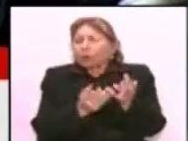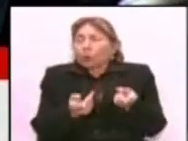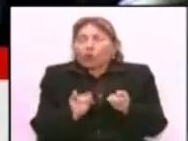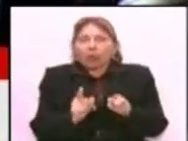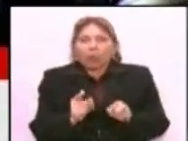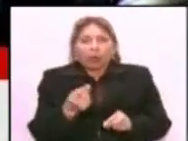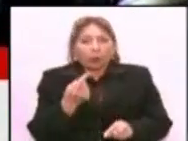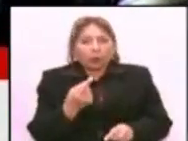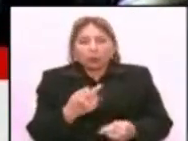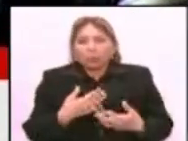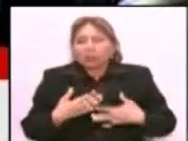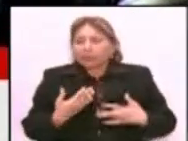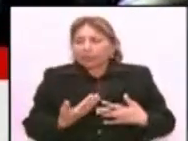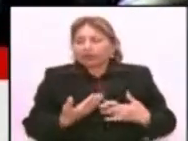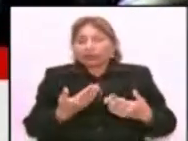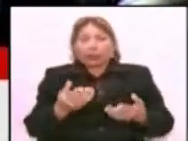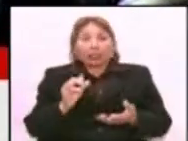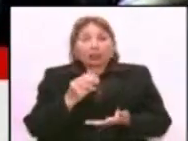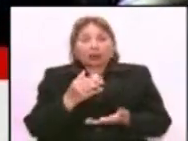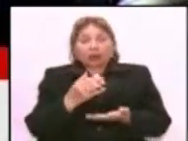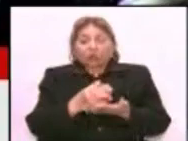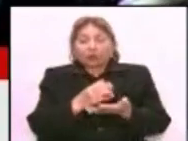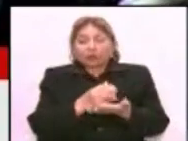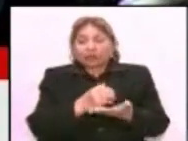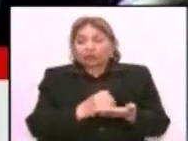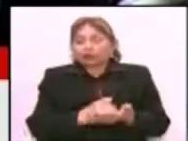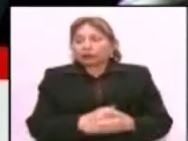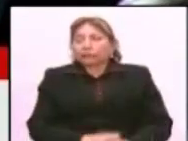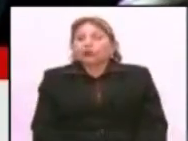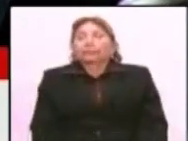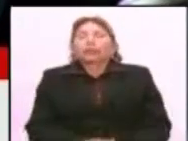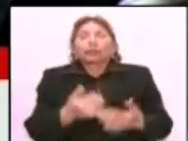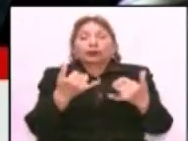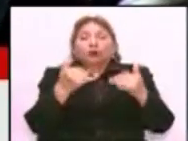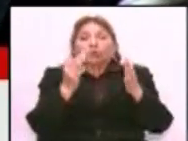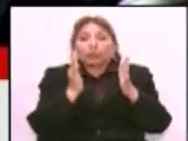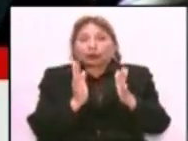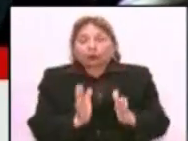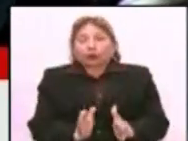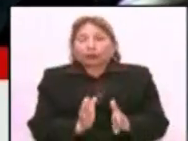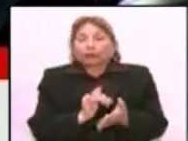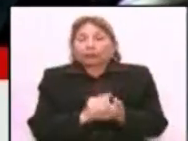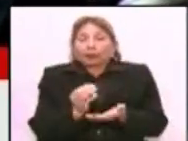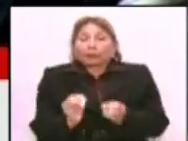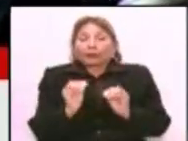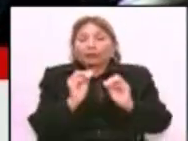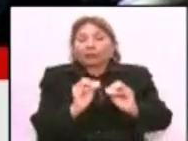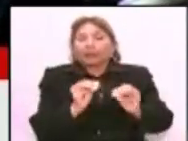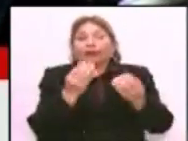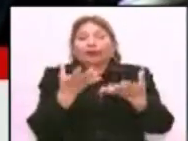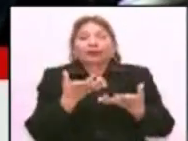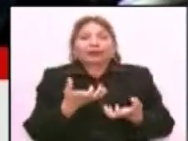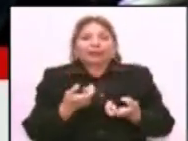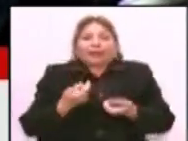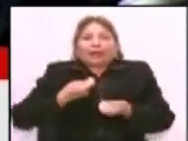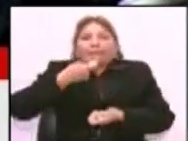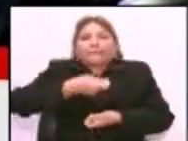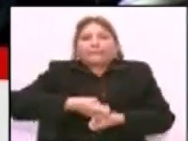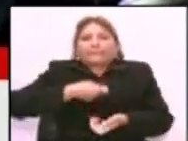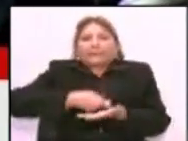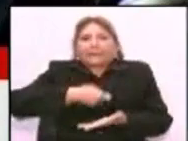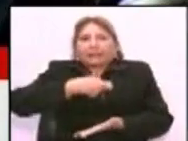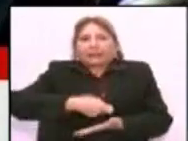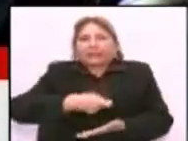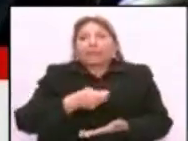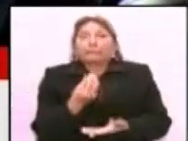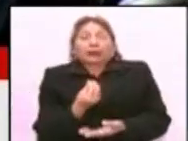de crear ese tipo de contratos, la mayoría de los jugadores que podrían sumarse a la mesa les gustaría ser un inversionista, porque